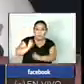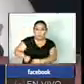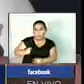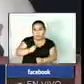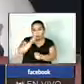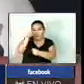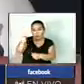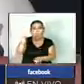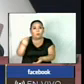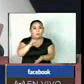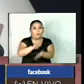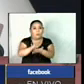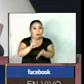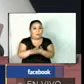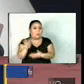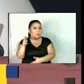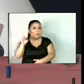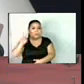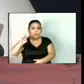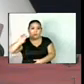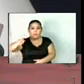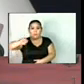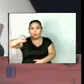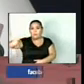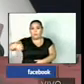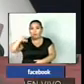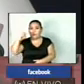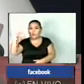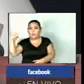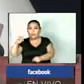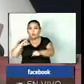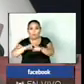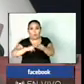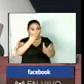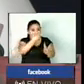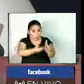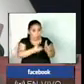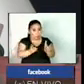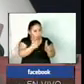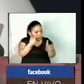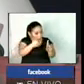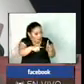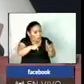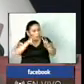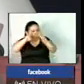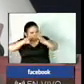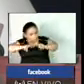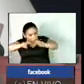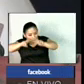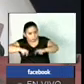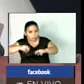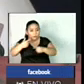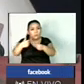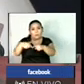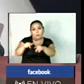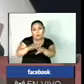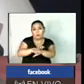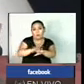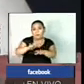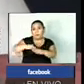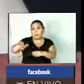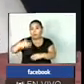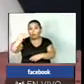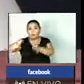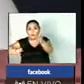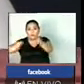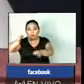la fianza fue fijada en casi 20 mil dólares y seguirá siendo investigada por la fiscalía en libertad antes de eventualmente ser llevada